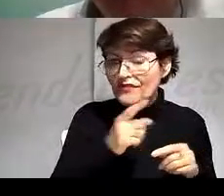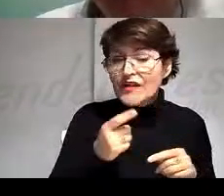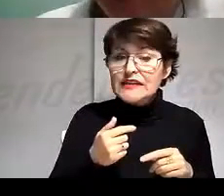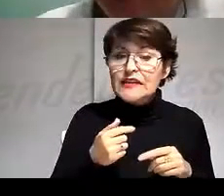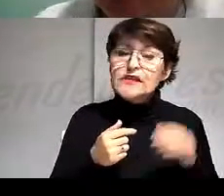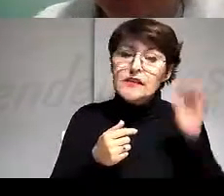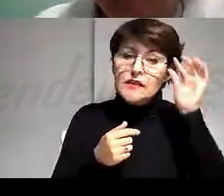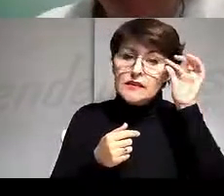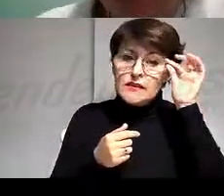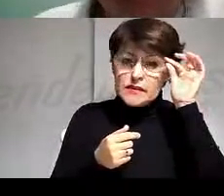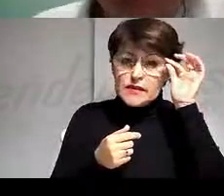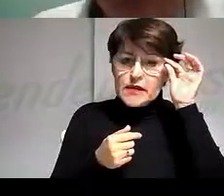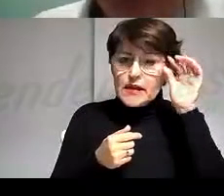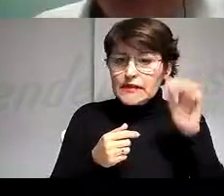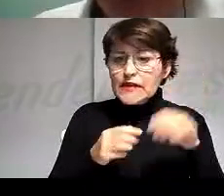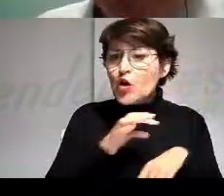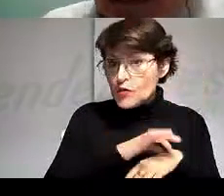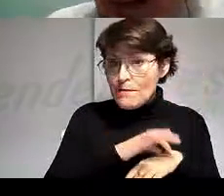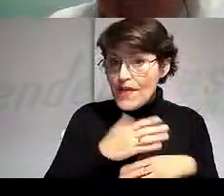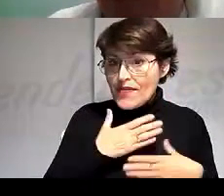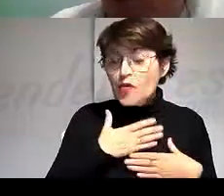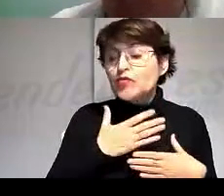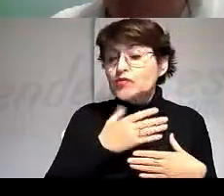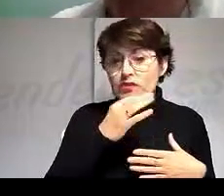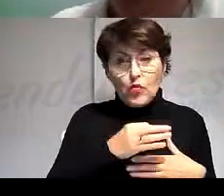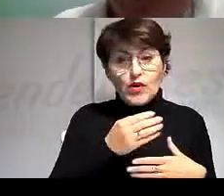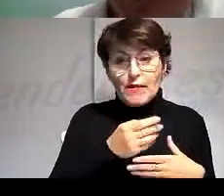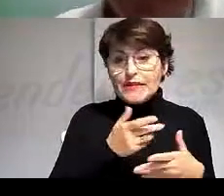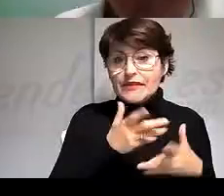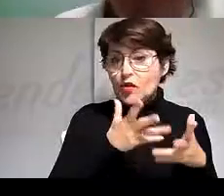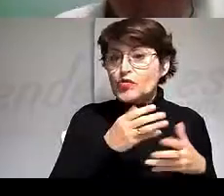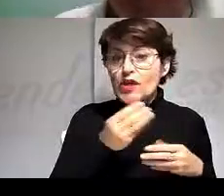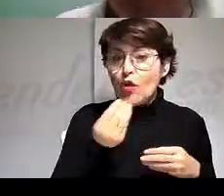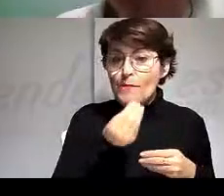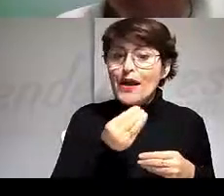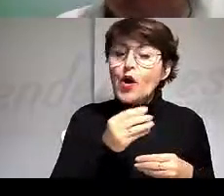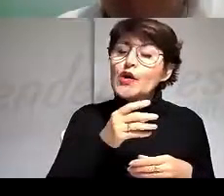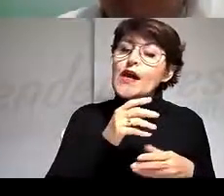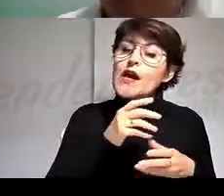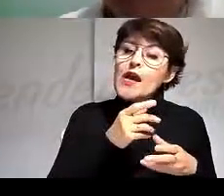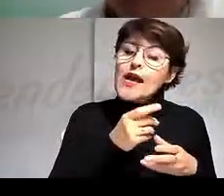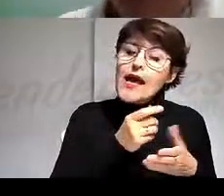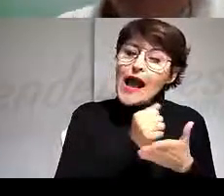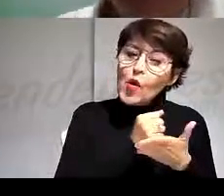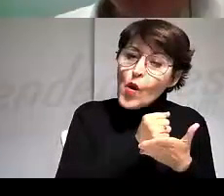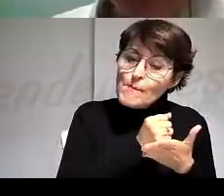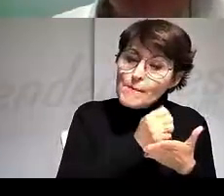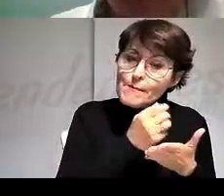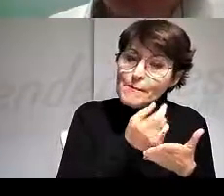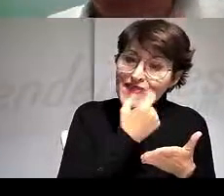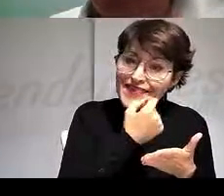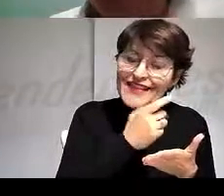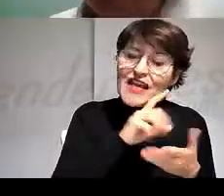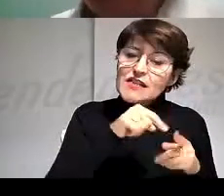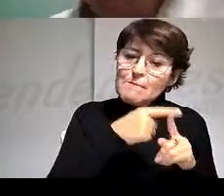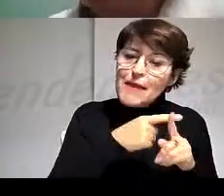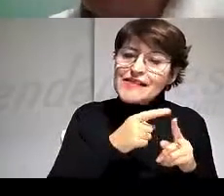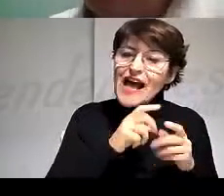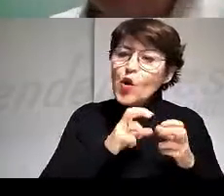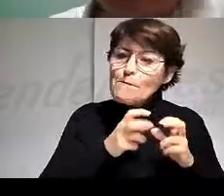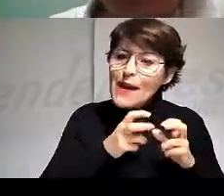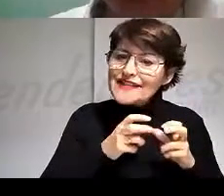los médicos pues van a tener alguna bacteria implicada, algún probiótico, alguna bacteria, y en ese sentido